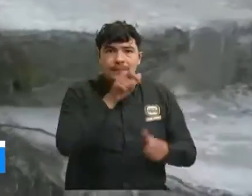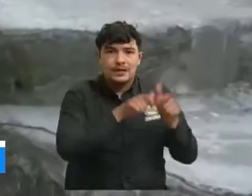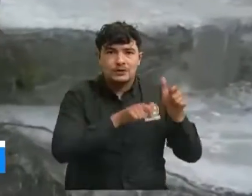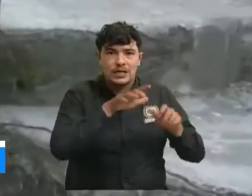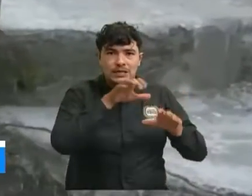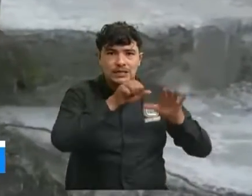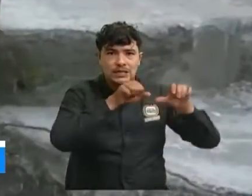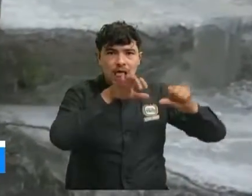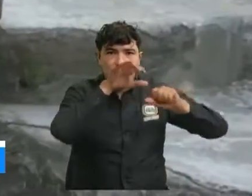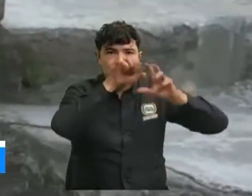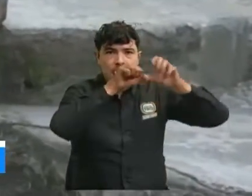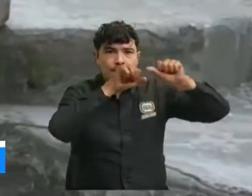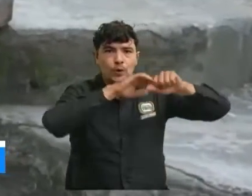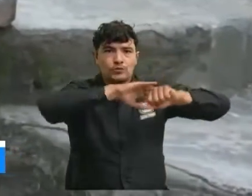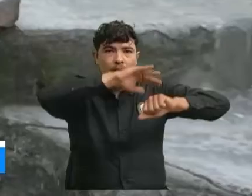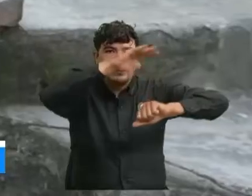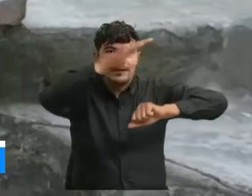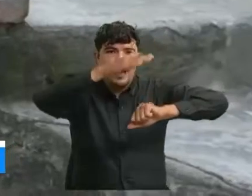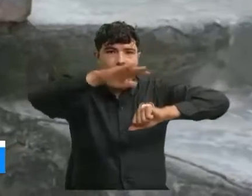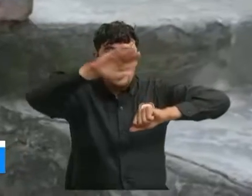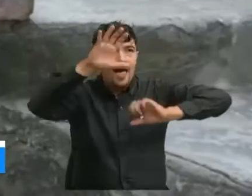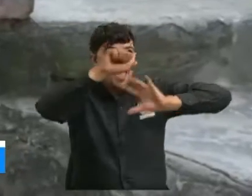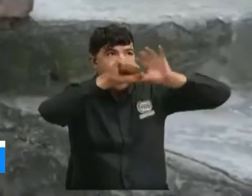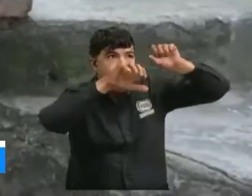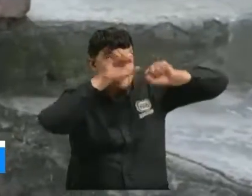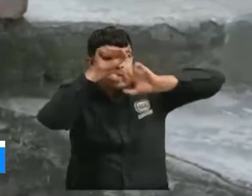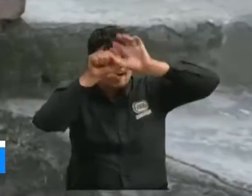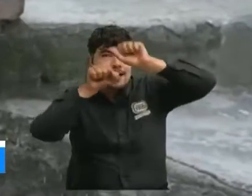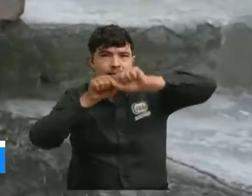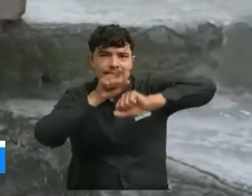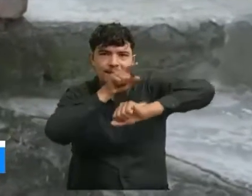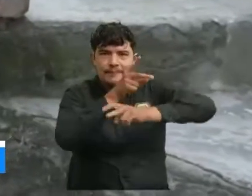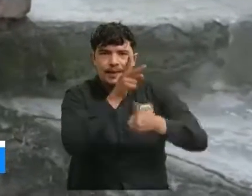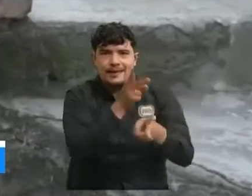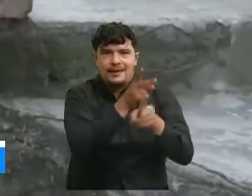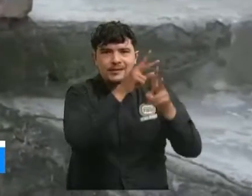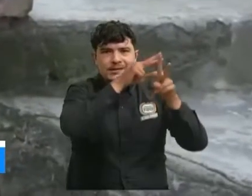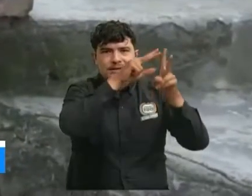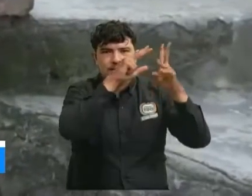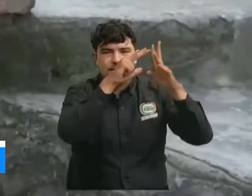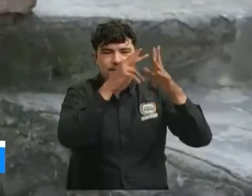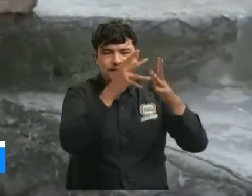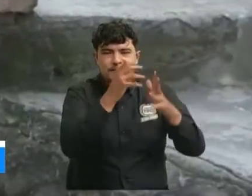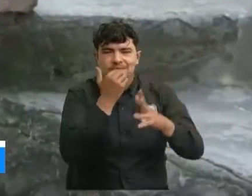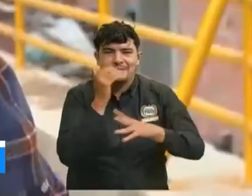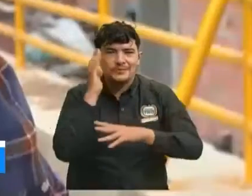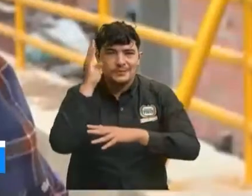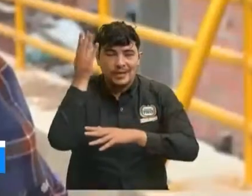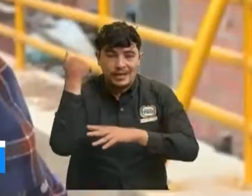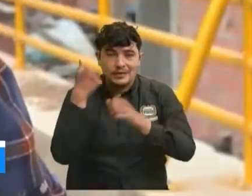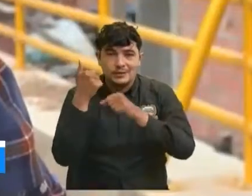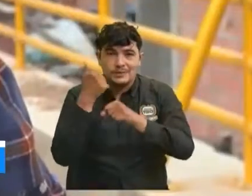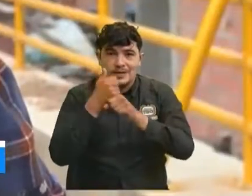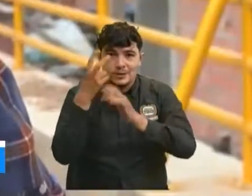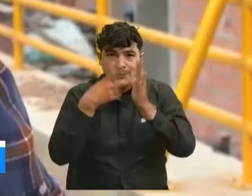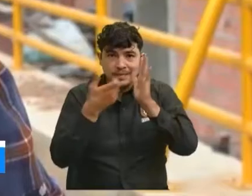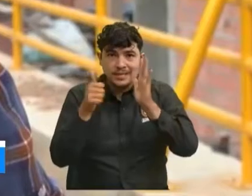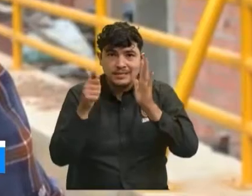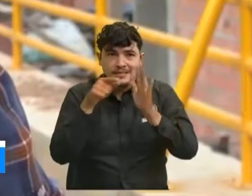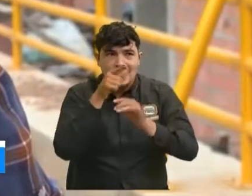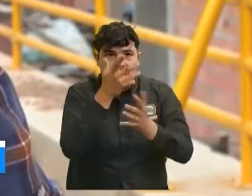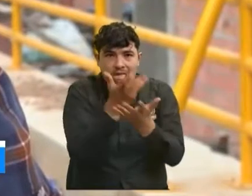situación pone en riesgo la obra de mitigación que se adelantó por la afectación de la temporada de lluvias en 2010 después estamos en